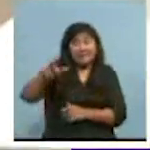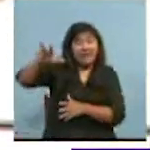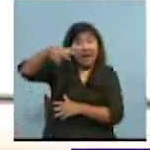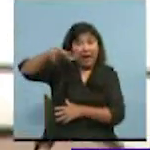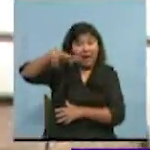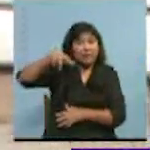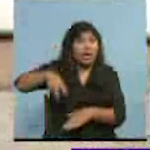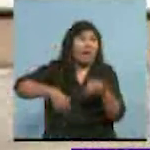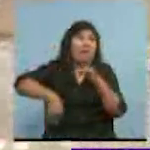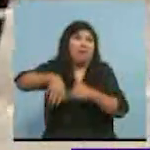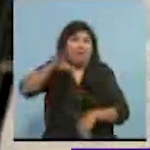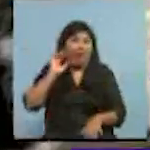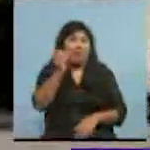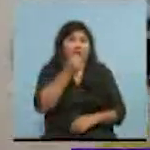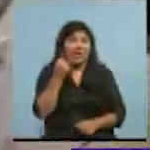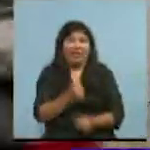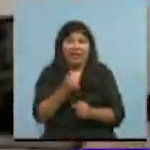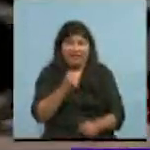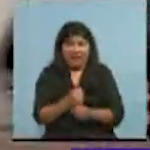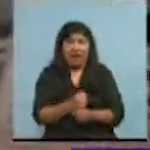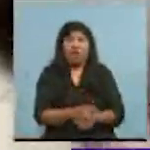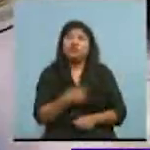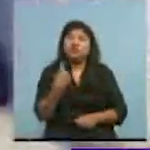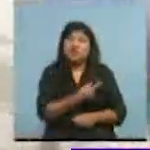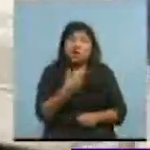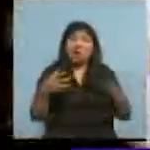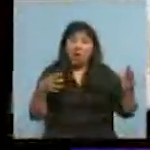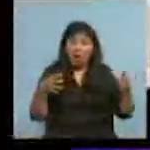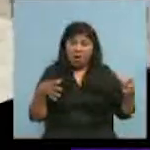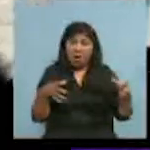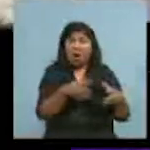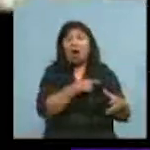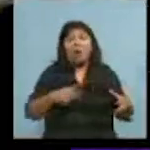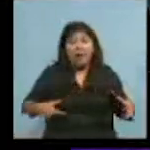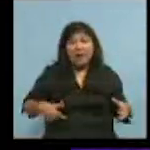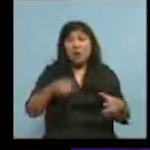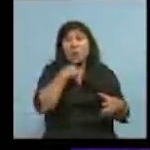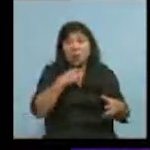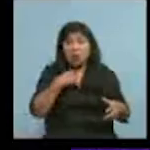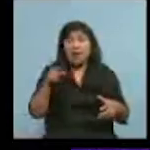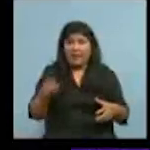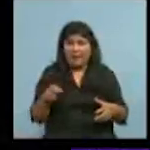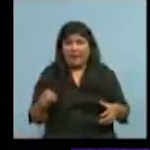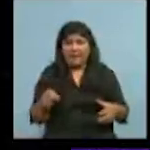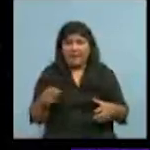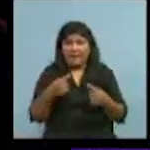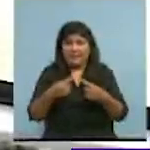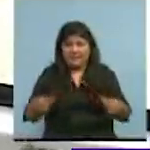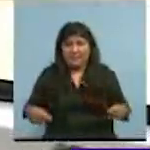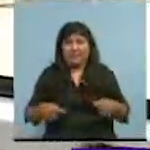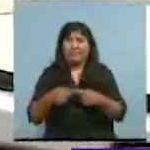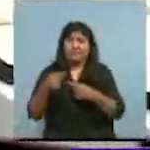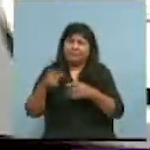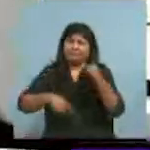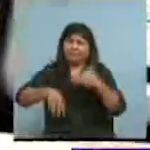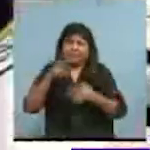para todos los jujeños y comprado con fondos propios. Voy a estar ahora a partir de hoy en adelante como el piloto oficial de acá de la Gobernación de Jujuy a